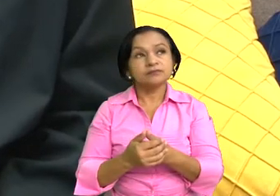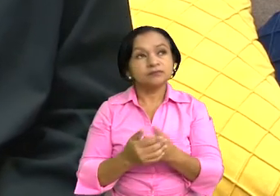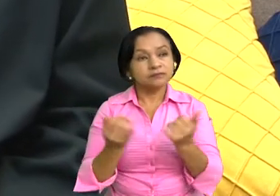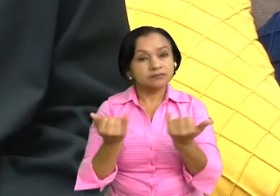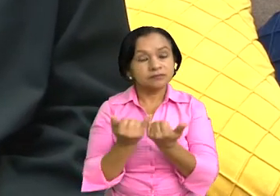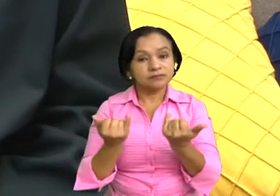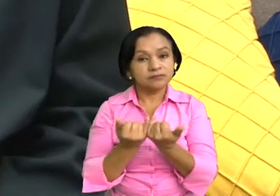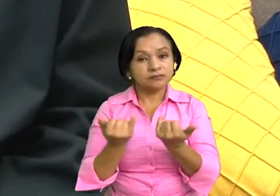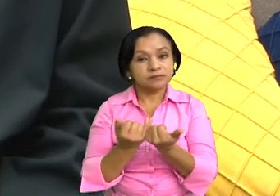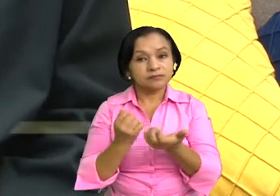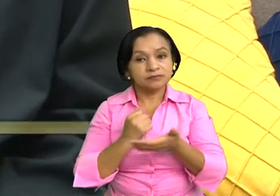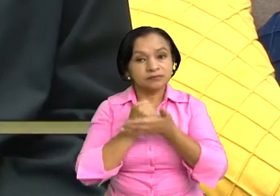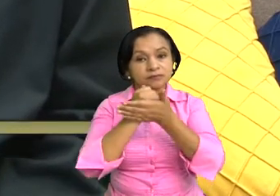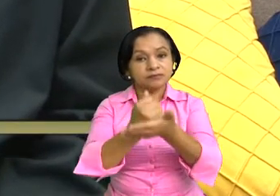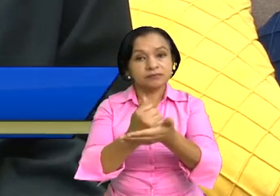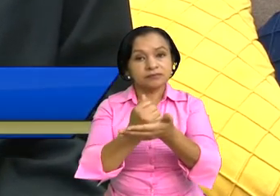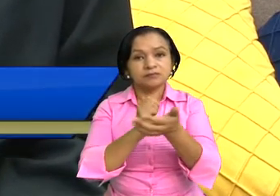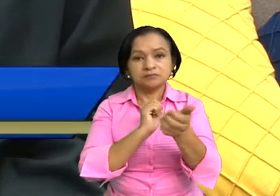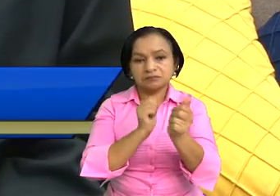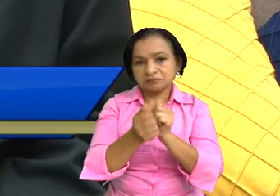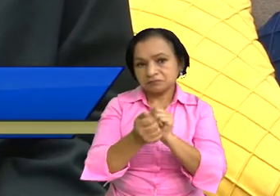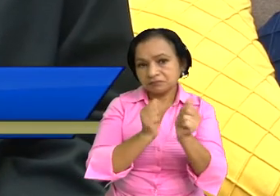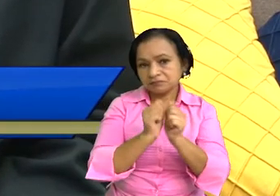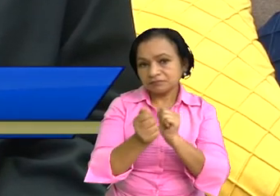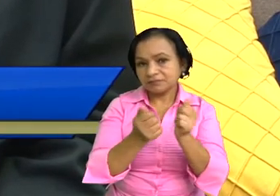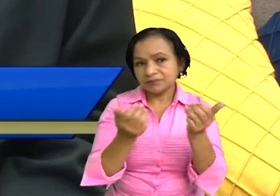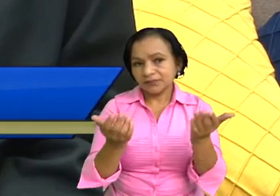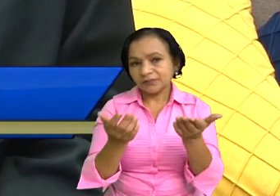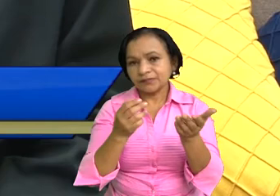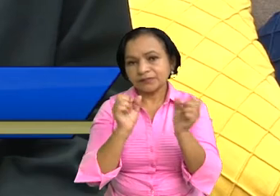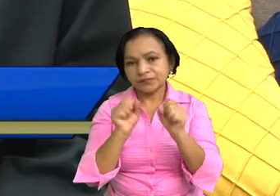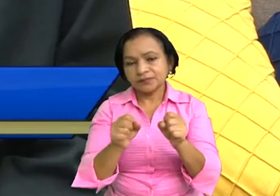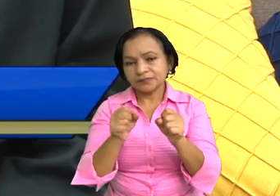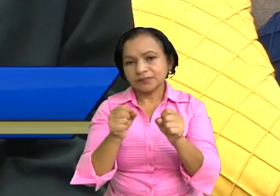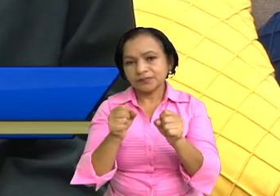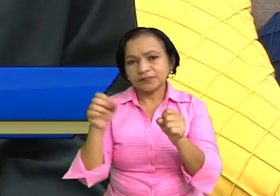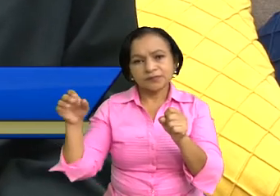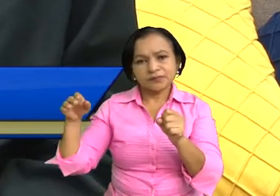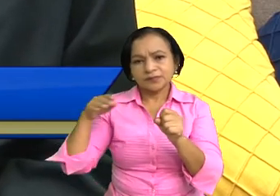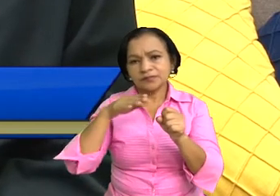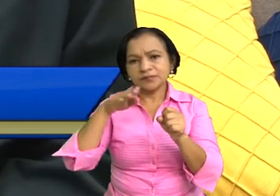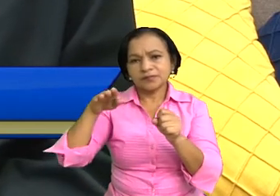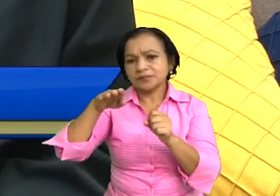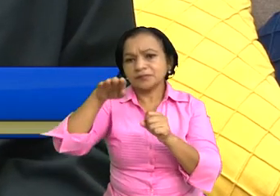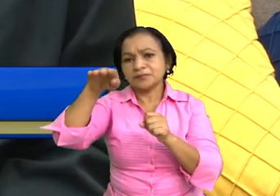También esto beneficia mucho al deporte. Ahora puedes llegar